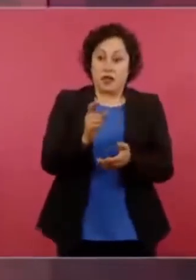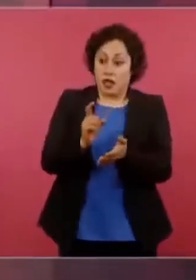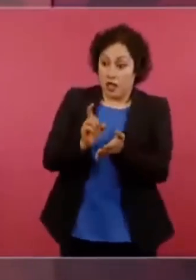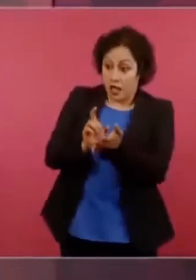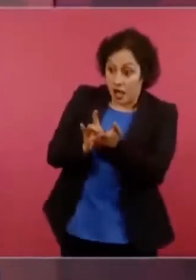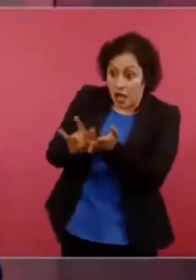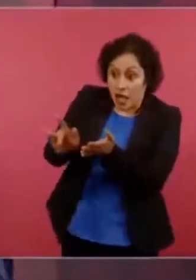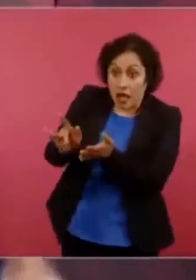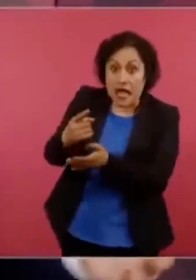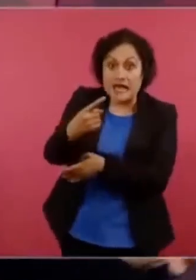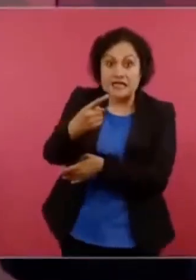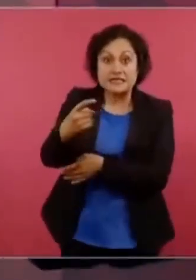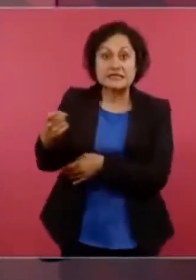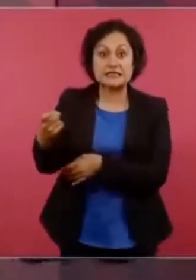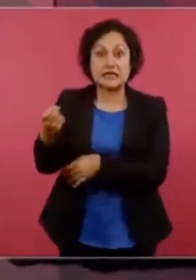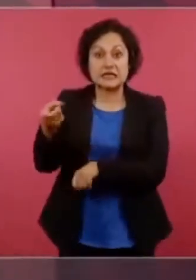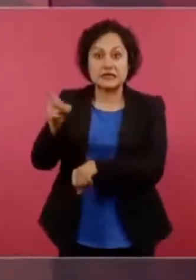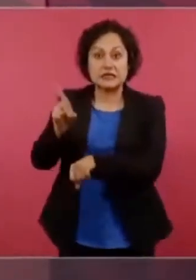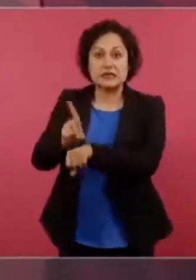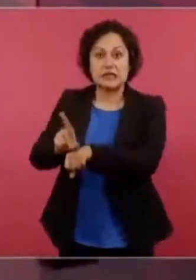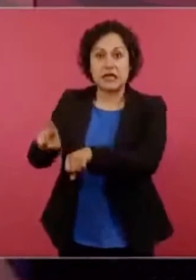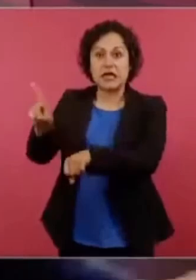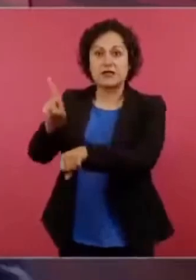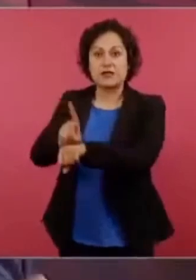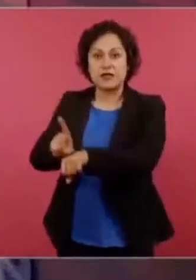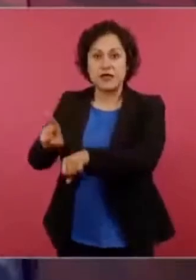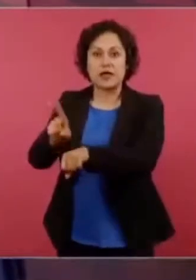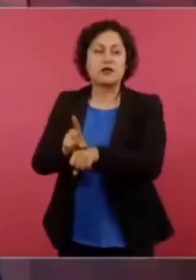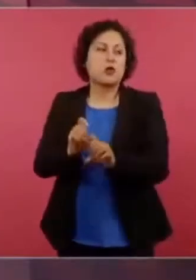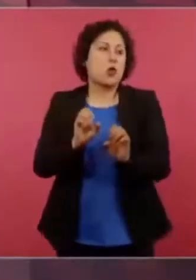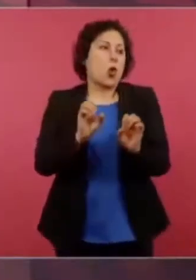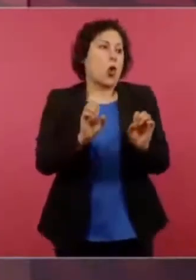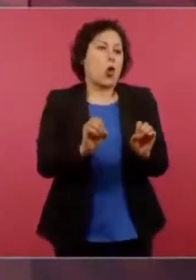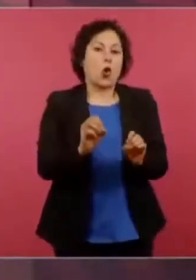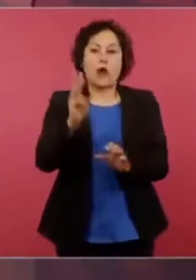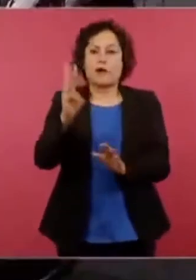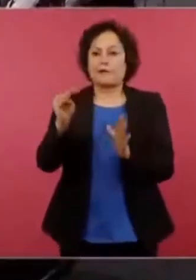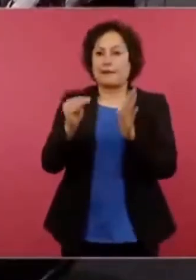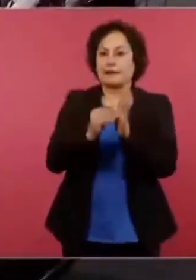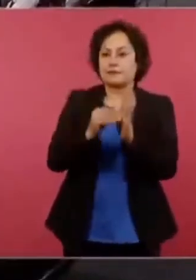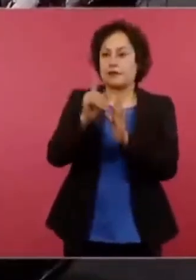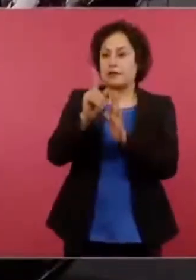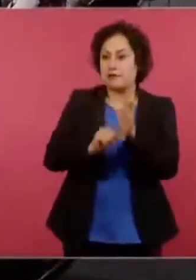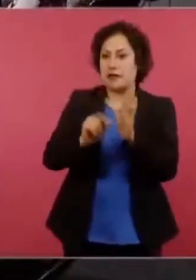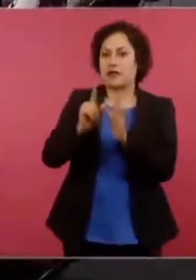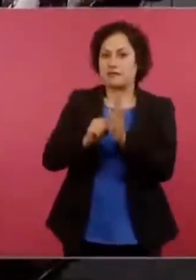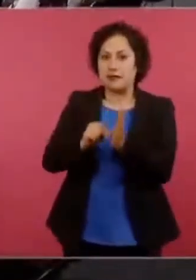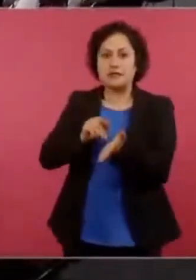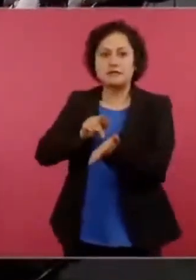mayores? ¿Cómo les vas a dar 3,000 pesos mensuales? A mí sí.